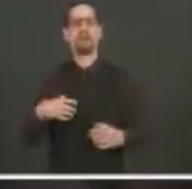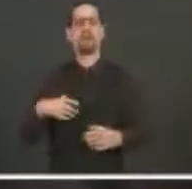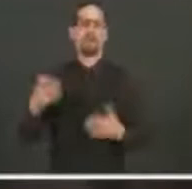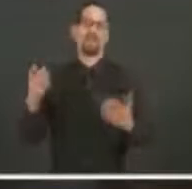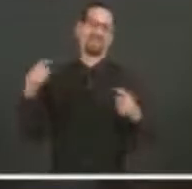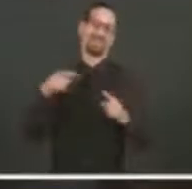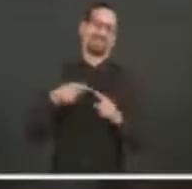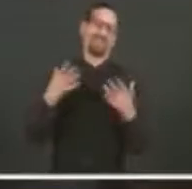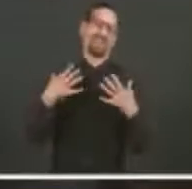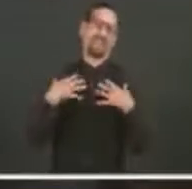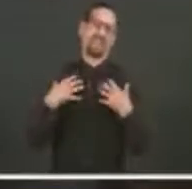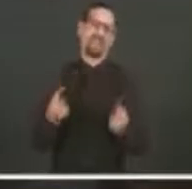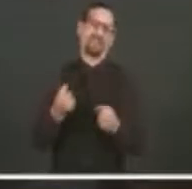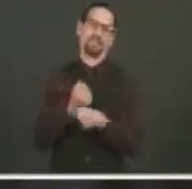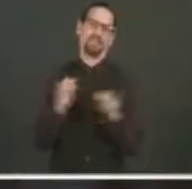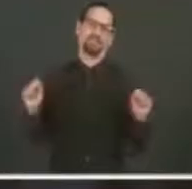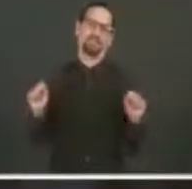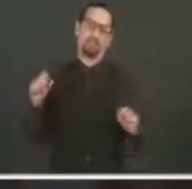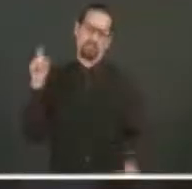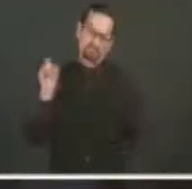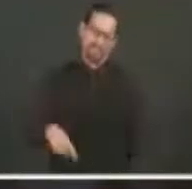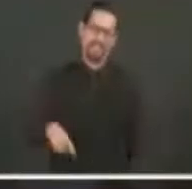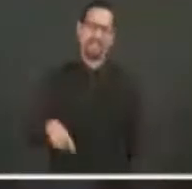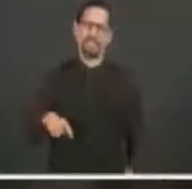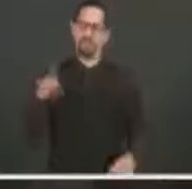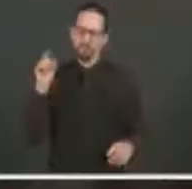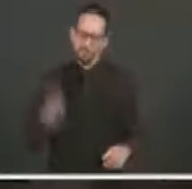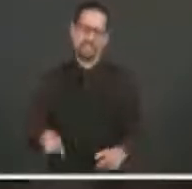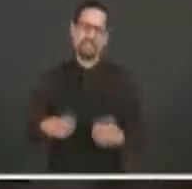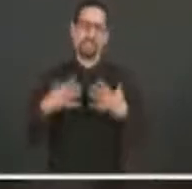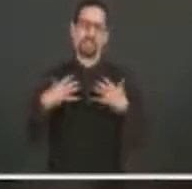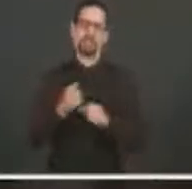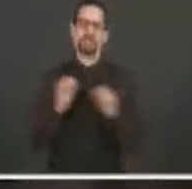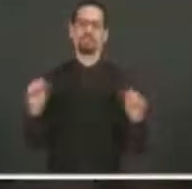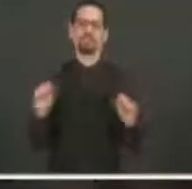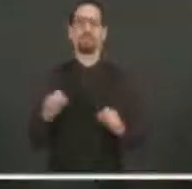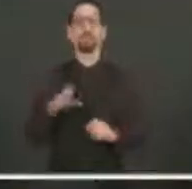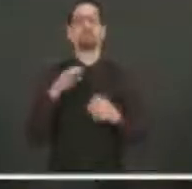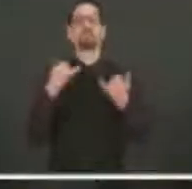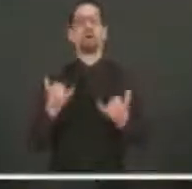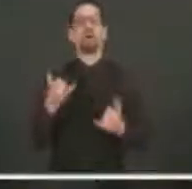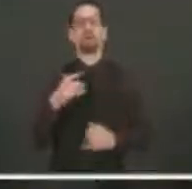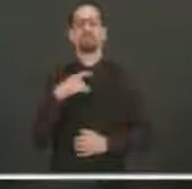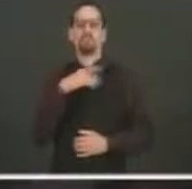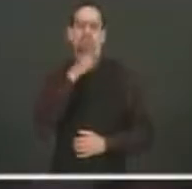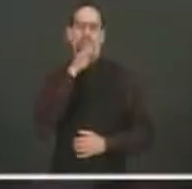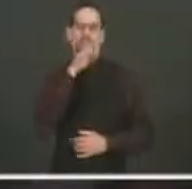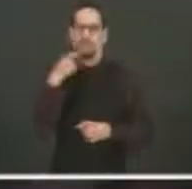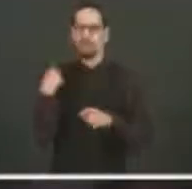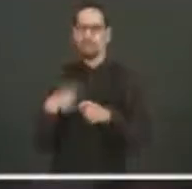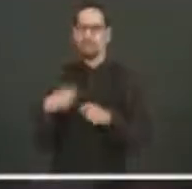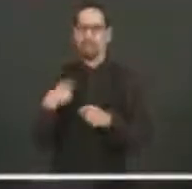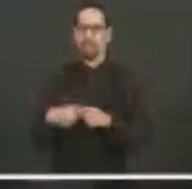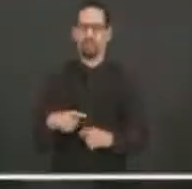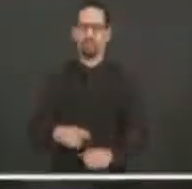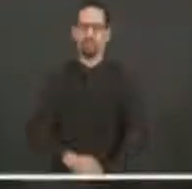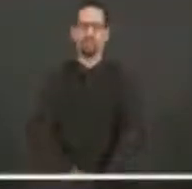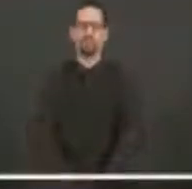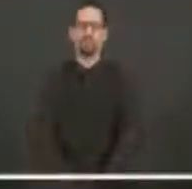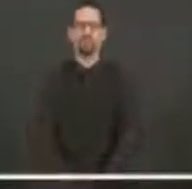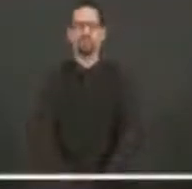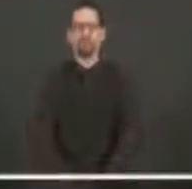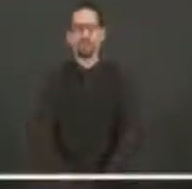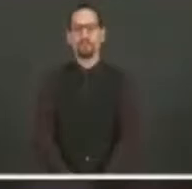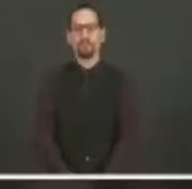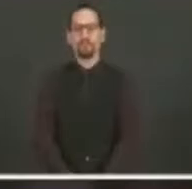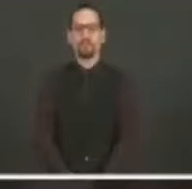Quería traducirle, darle la información en español. Nosotros estamos muy agradecidos del liderazgo de la gobernadora de trabajar con el